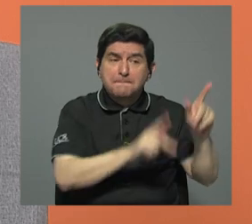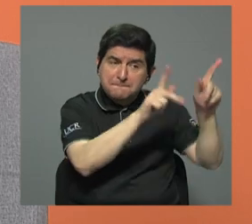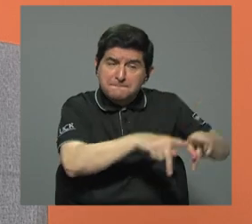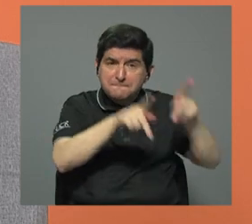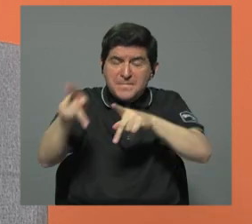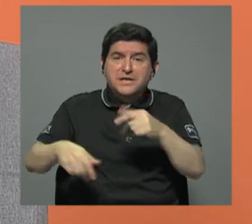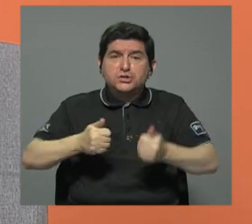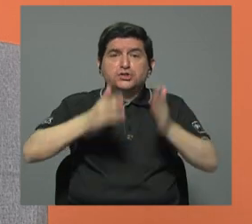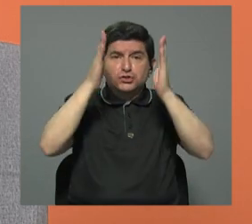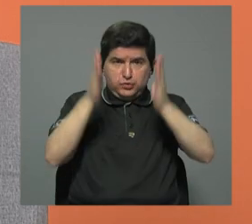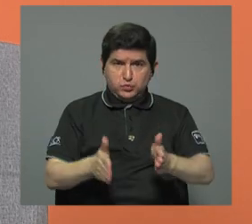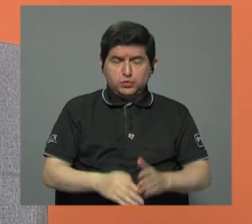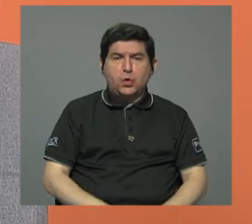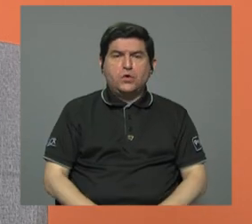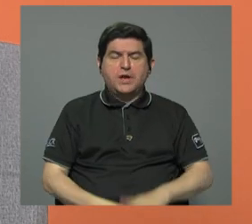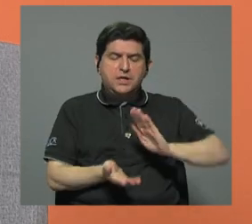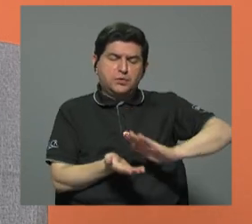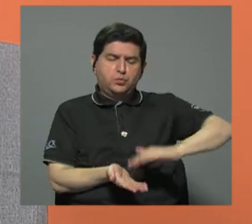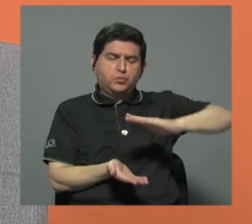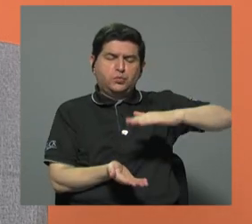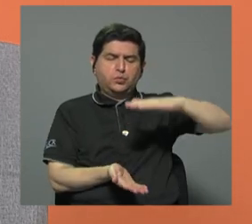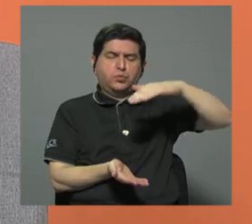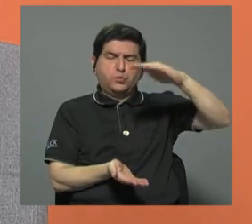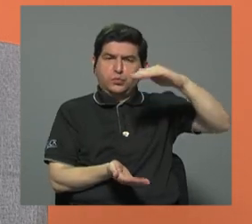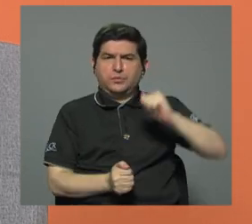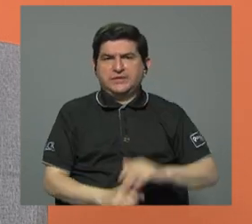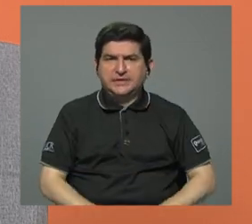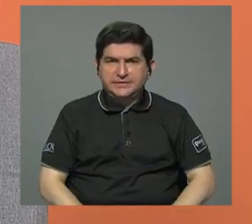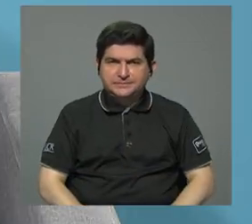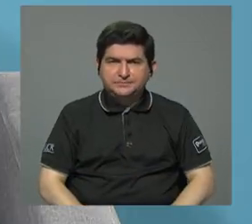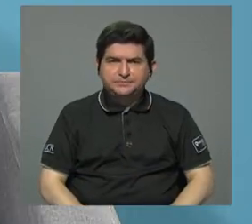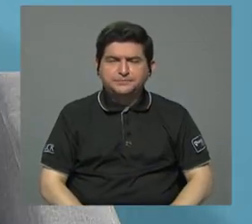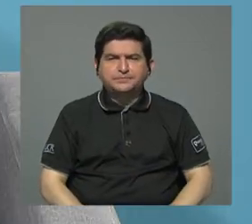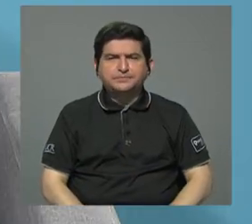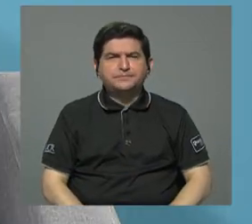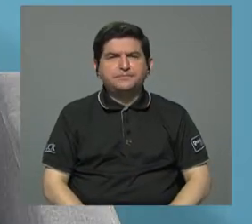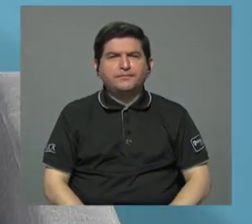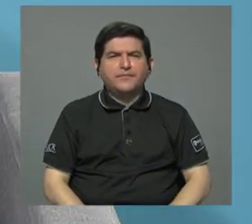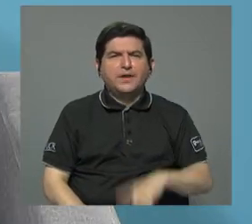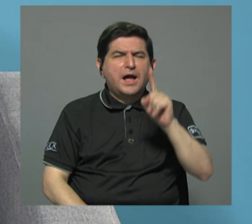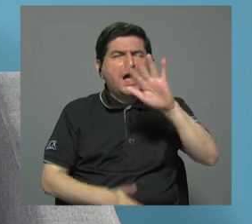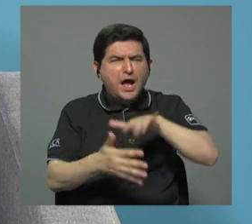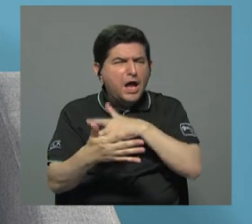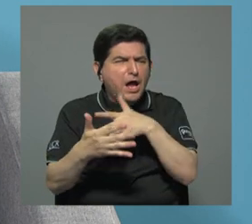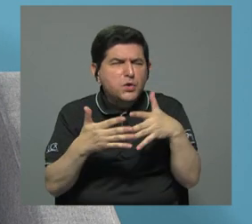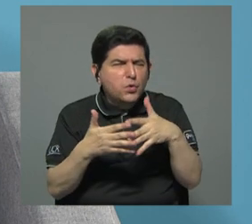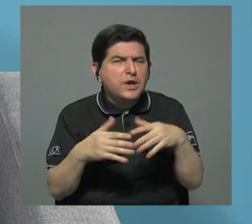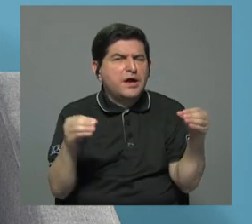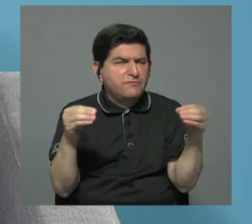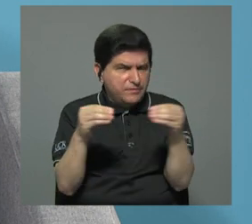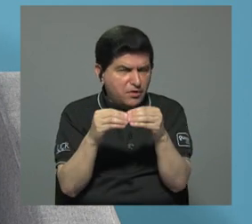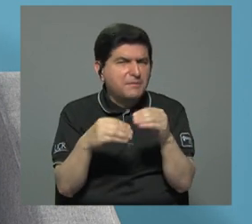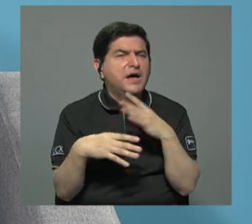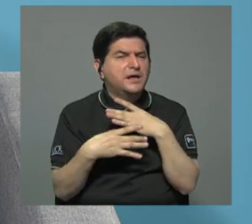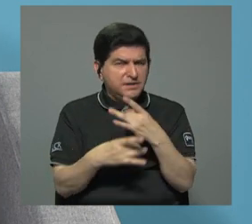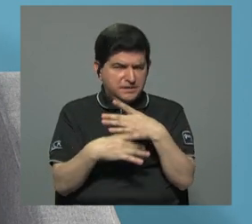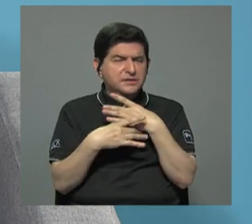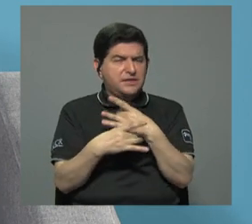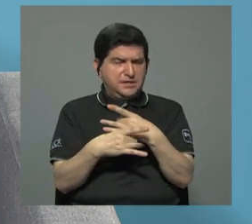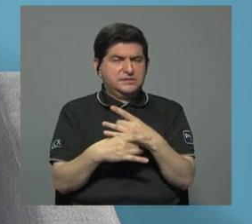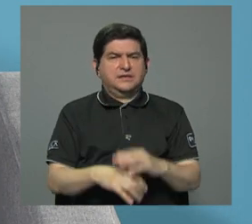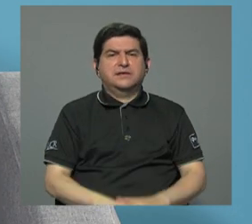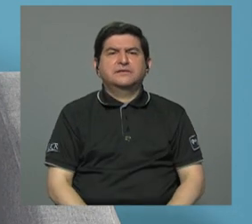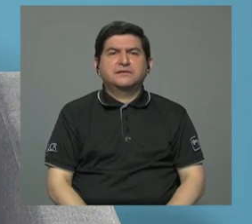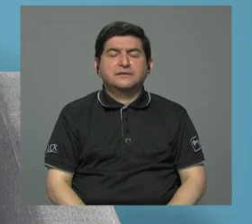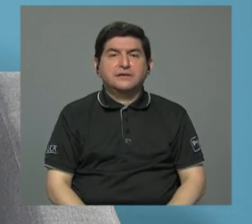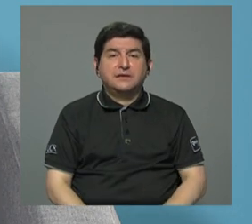personas candidatas van aumentando en ese sentido. Uh-huh. Hay un gráfico, me parece, más que es muy interesante, a propósito que